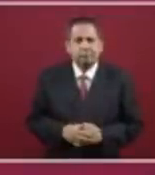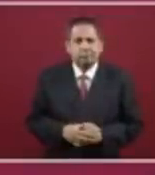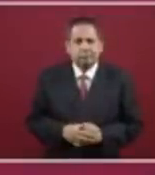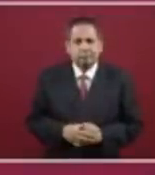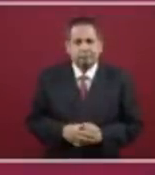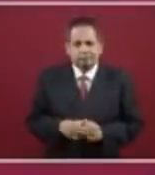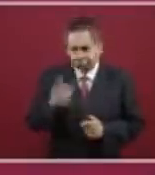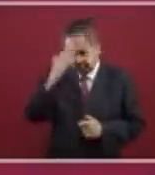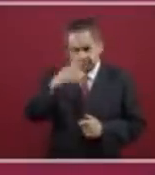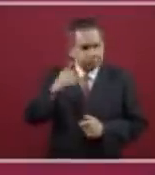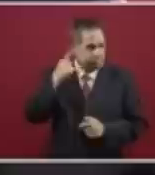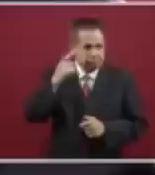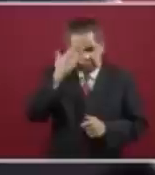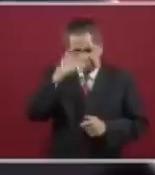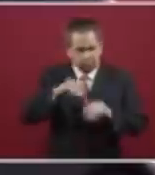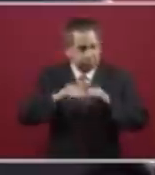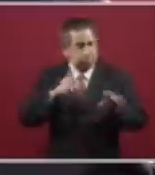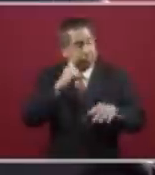que se sepa.